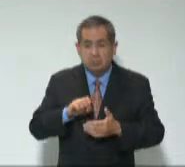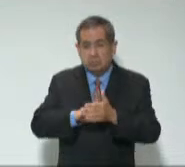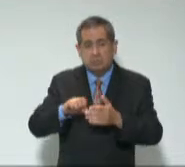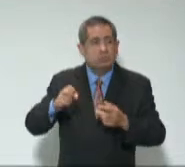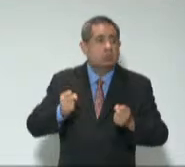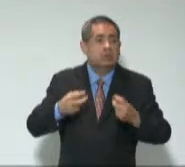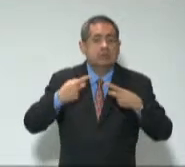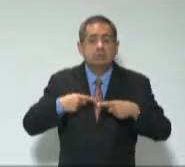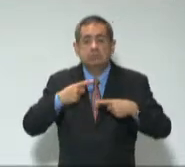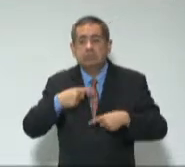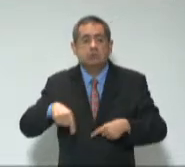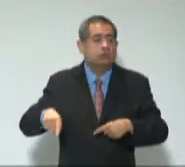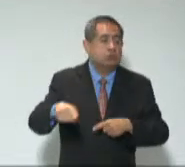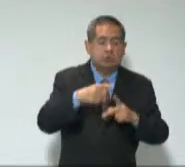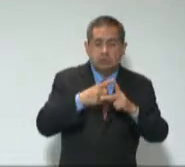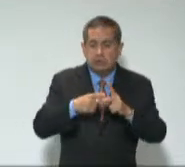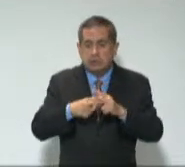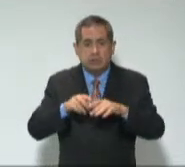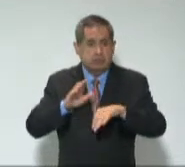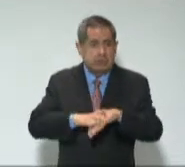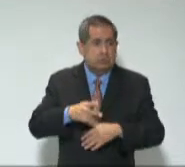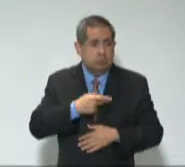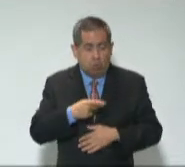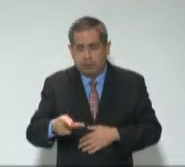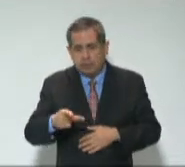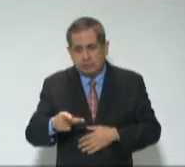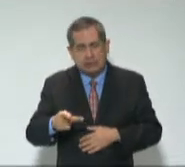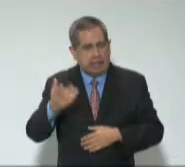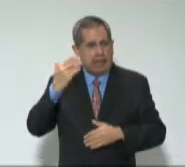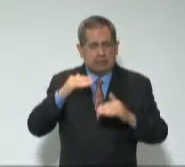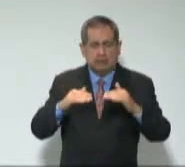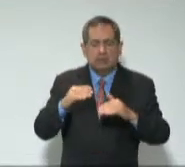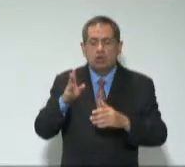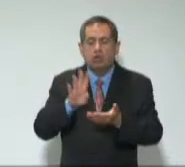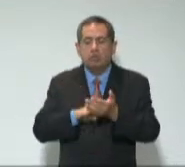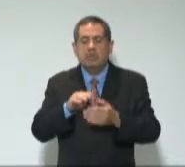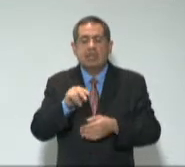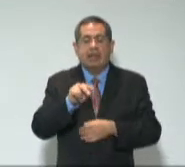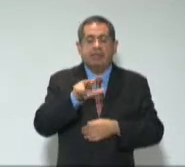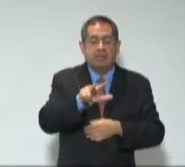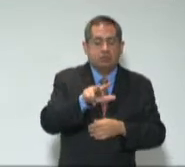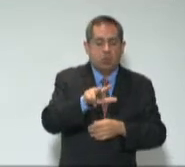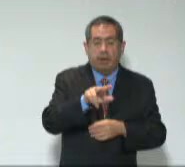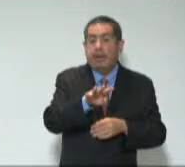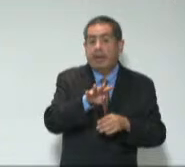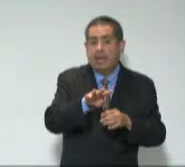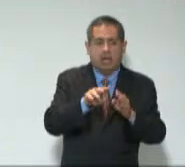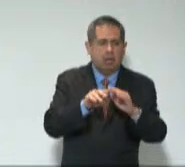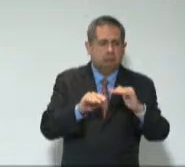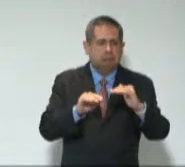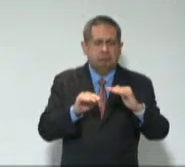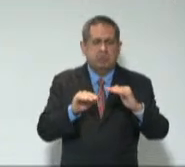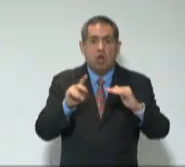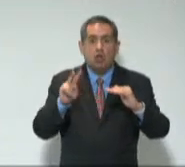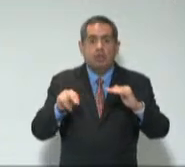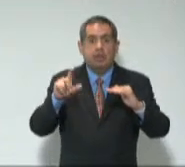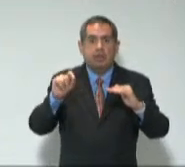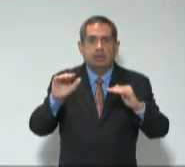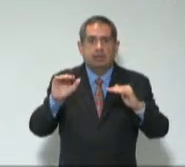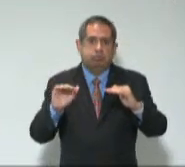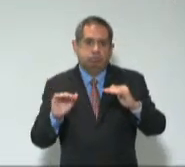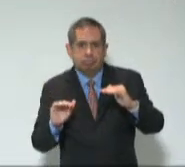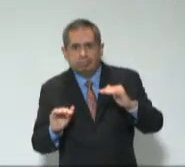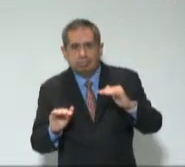población bajo la línea de la pobreza y comparamos 2019 con 2020 vemos justamente este impacto tan